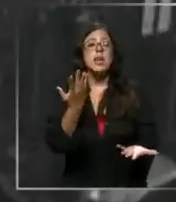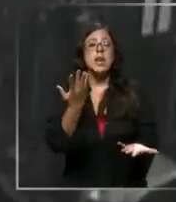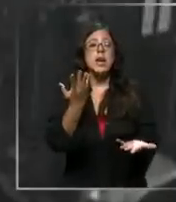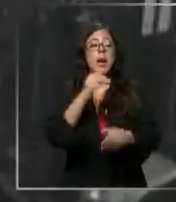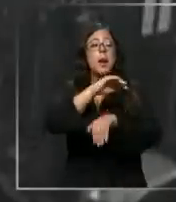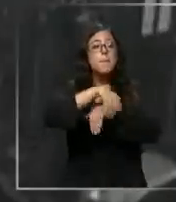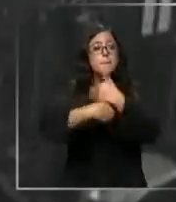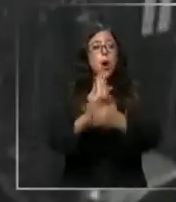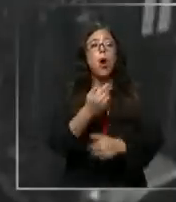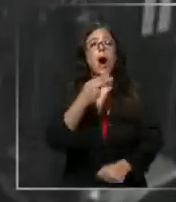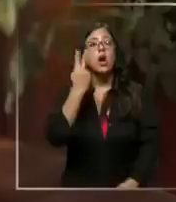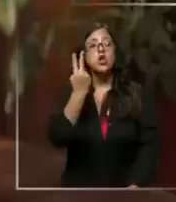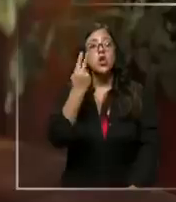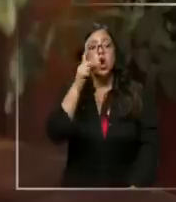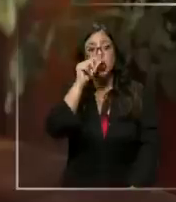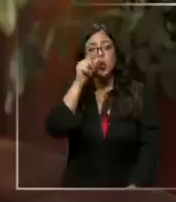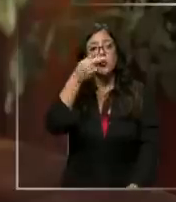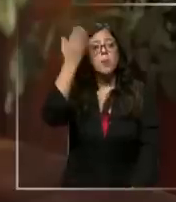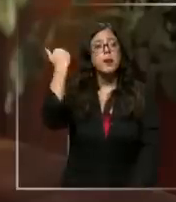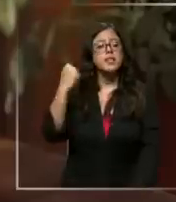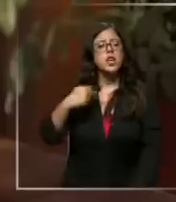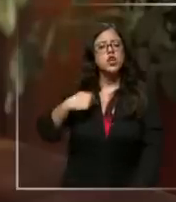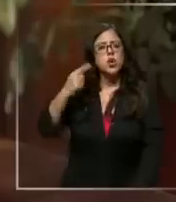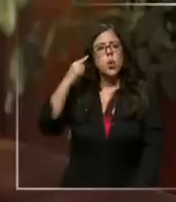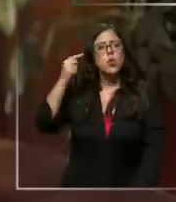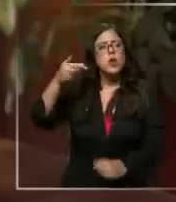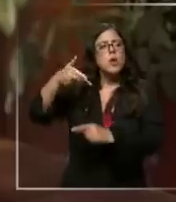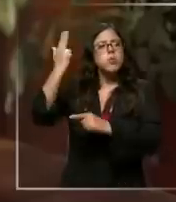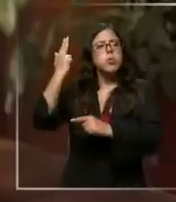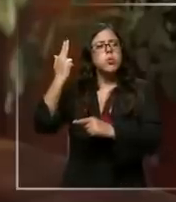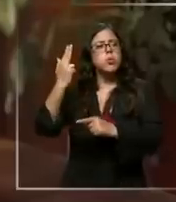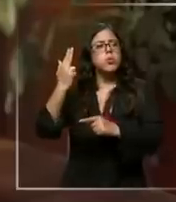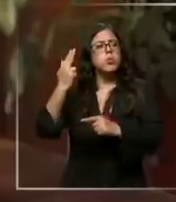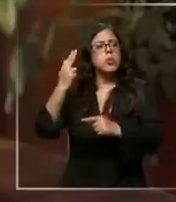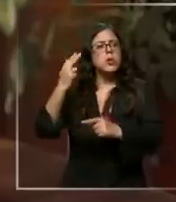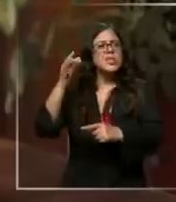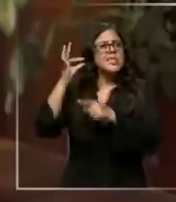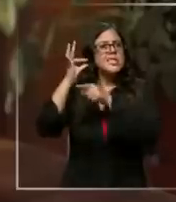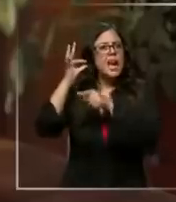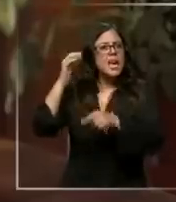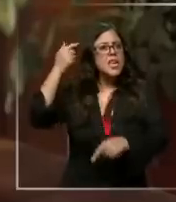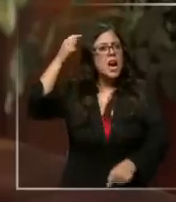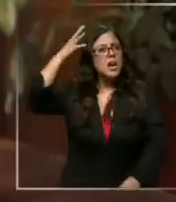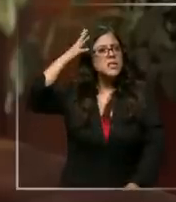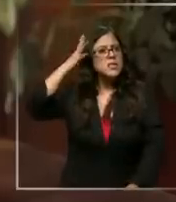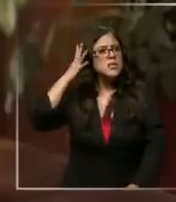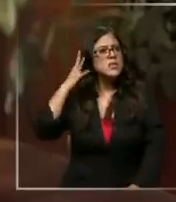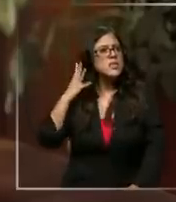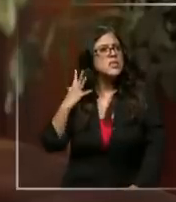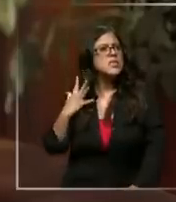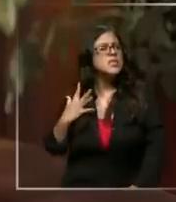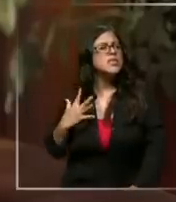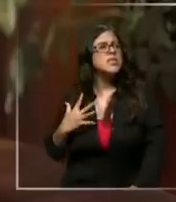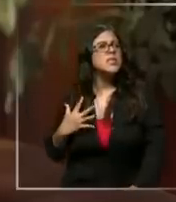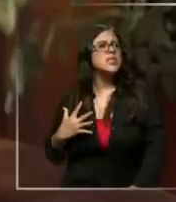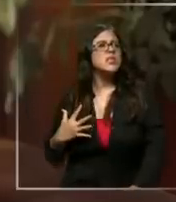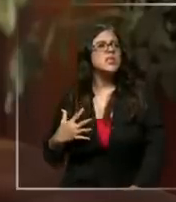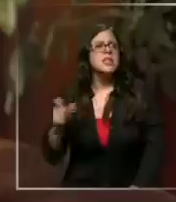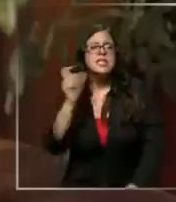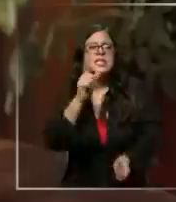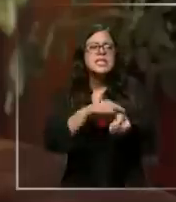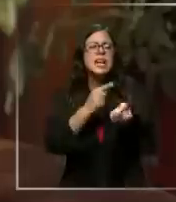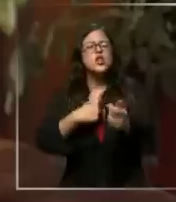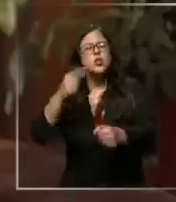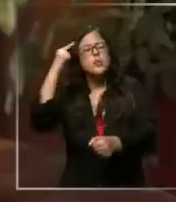octubre pasado y siento un disparo y yo veo que a ella le corre sangre en la cabeza Gregoria sangre dije la mataron y la